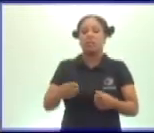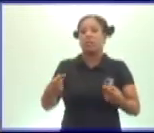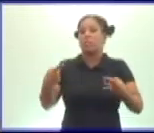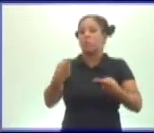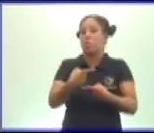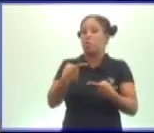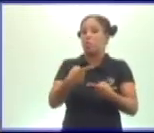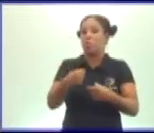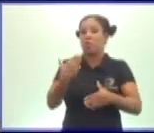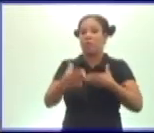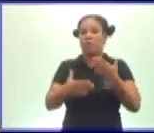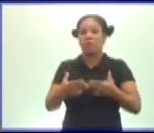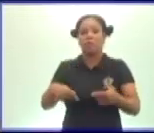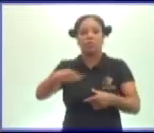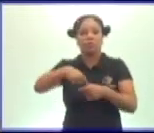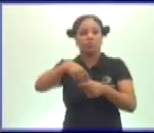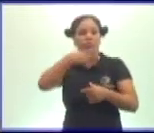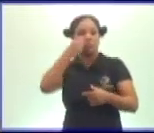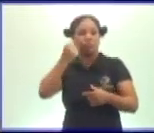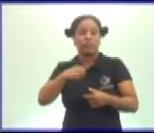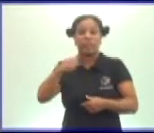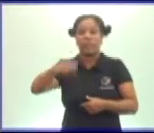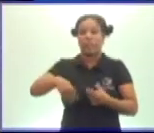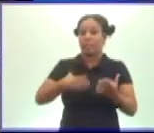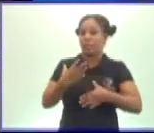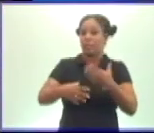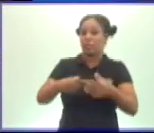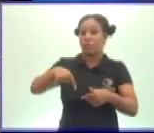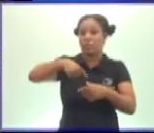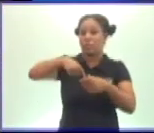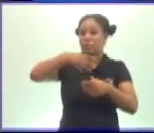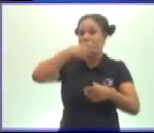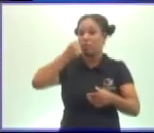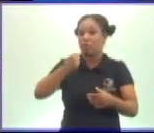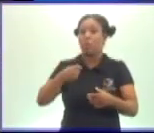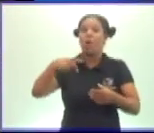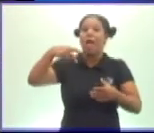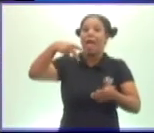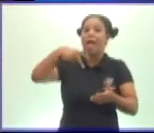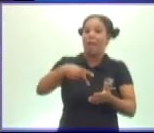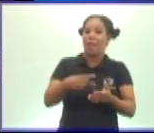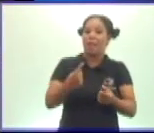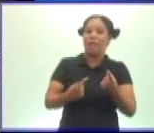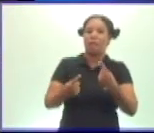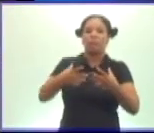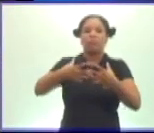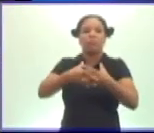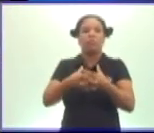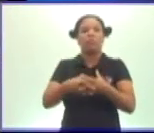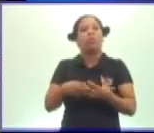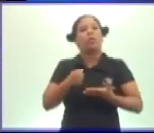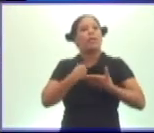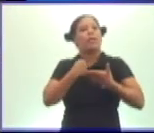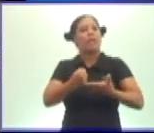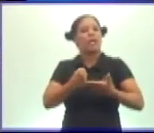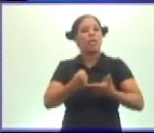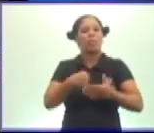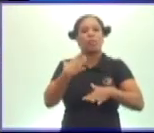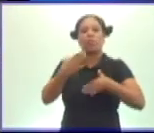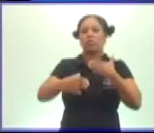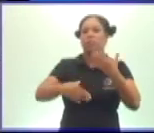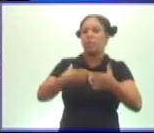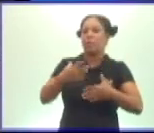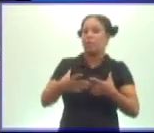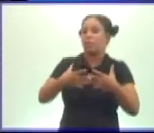porque aquí, en este proceso de disolución, habrán interacciones que favorecen el proceso y